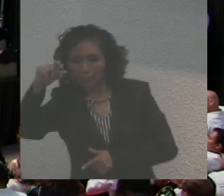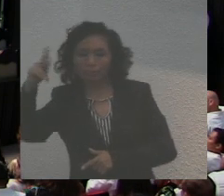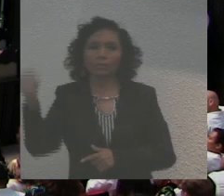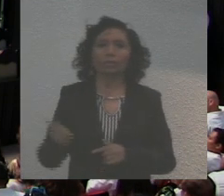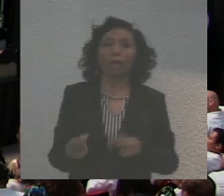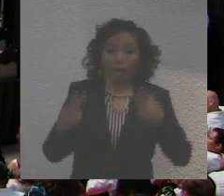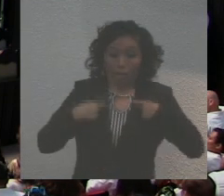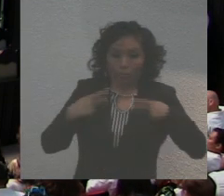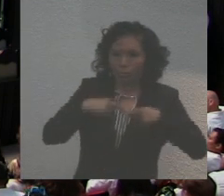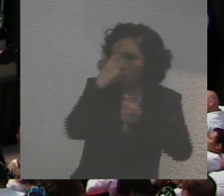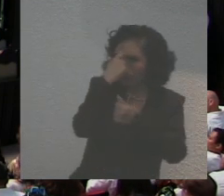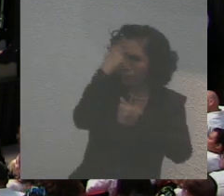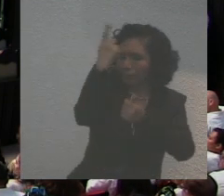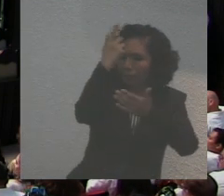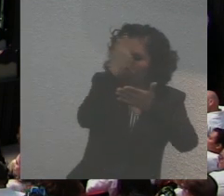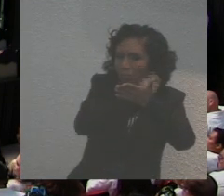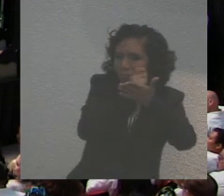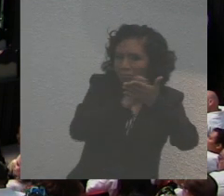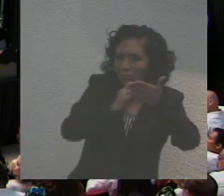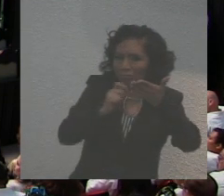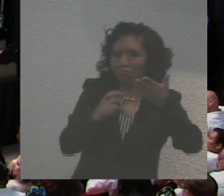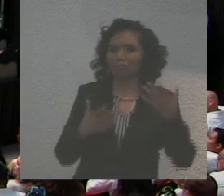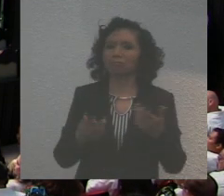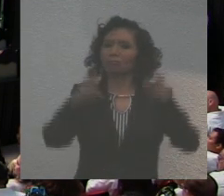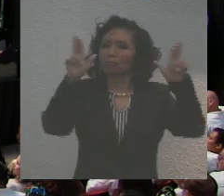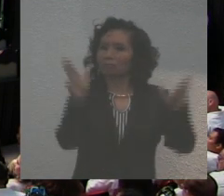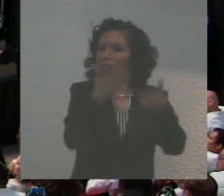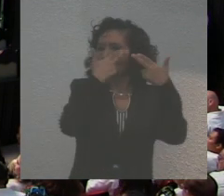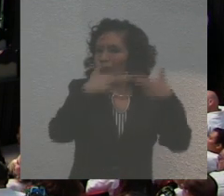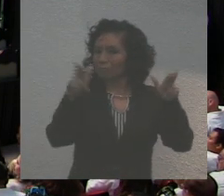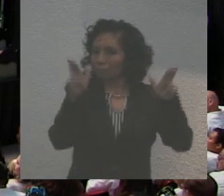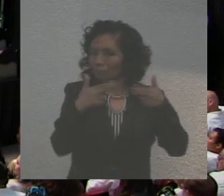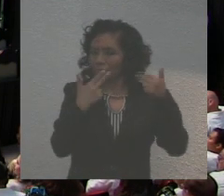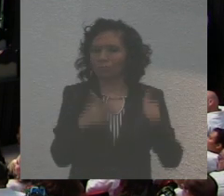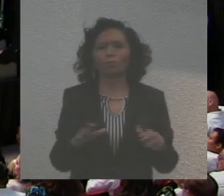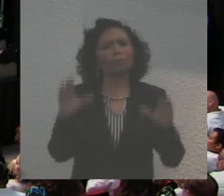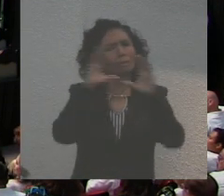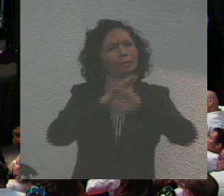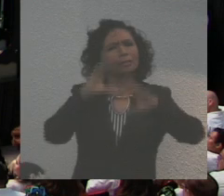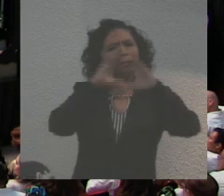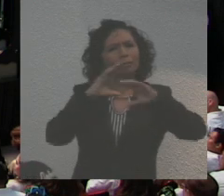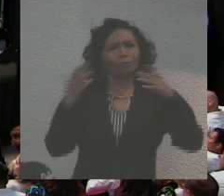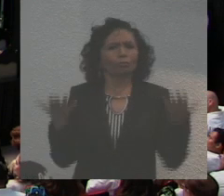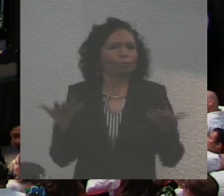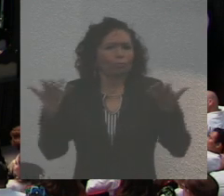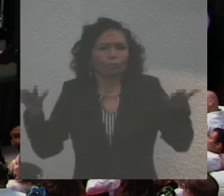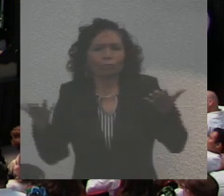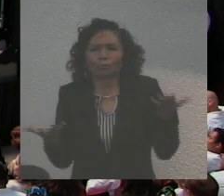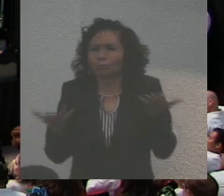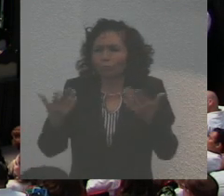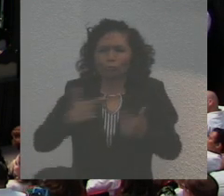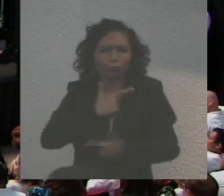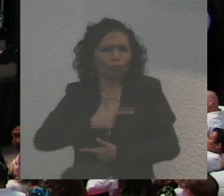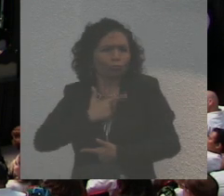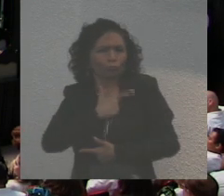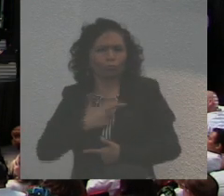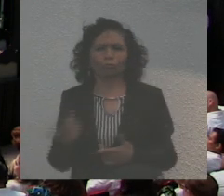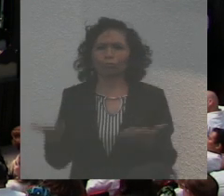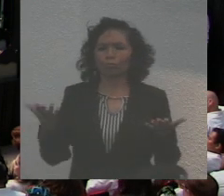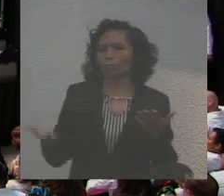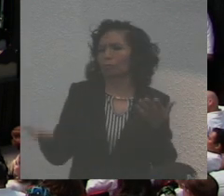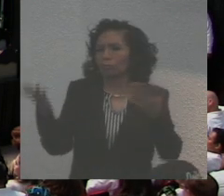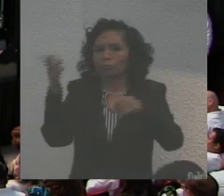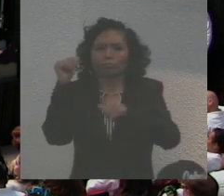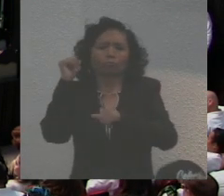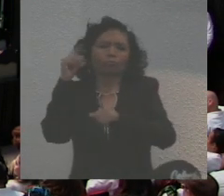presentar del himno nacional, historia viviente de ese himno extraordinario que cantamos con tanta pasión en todos los